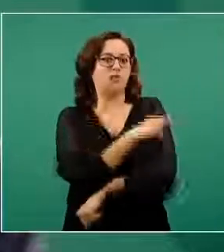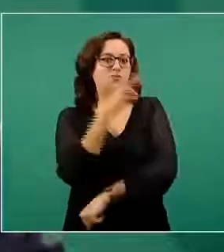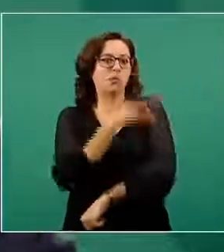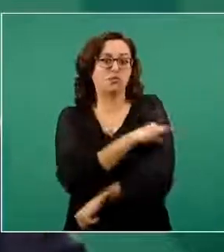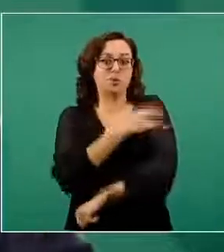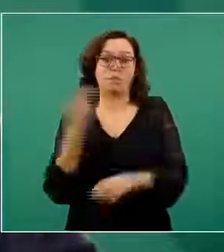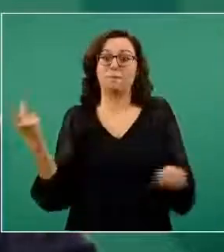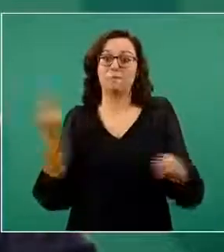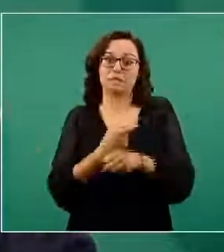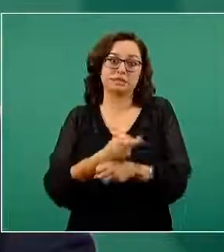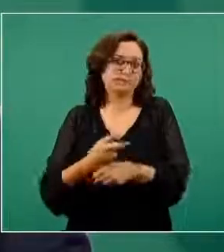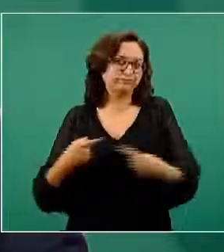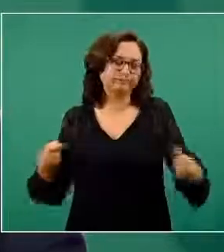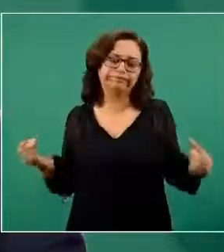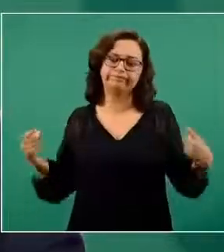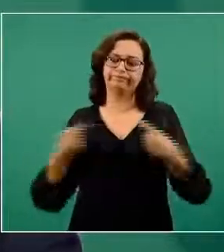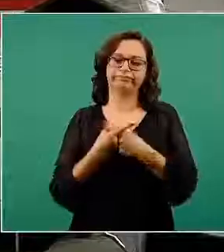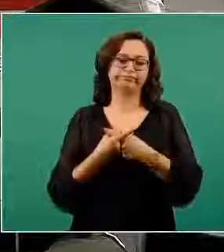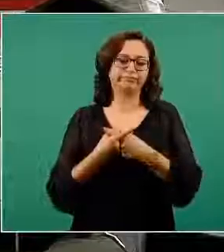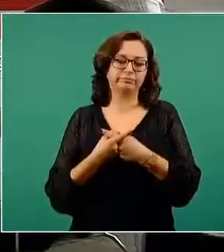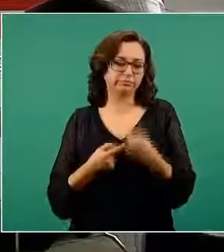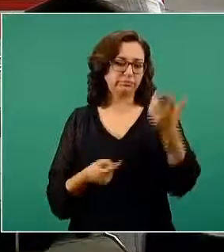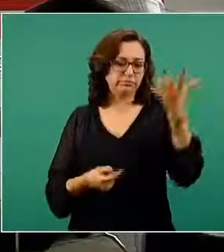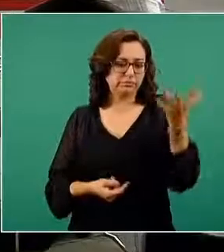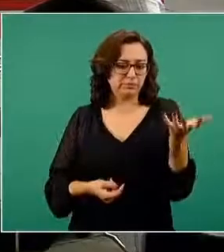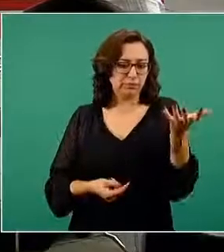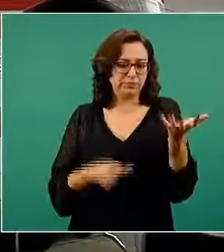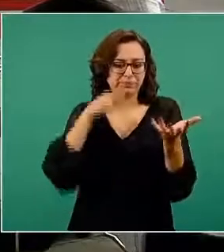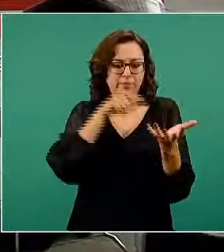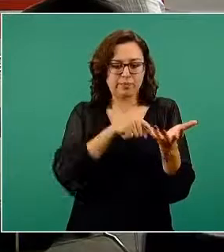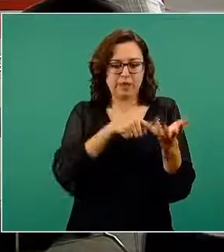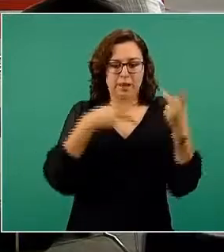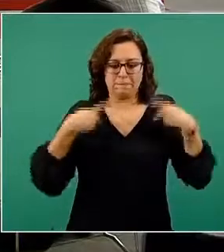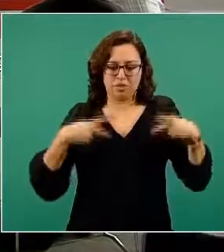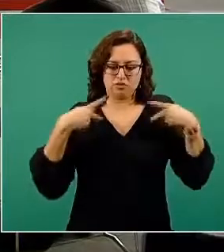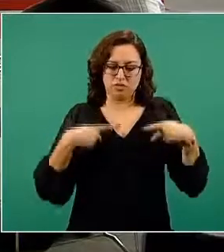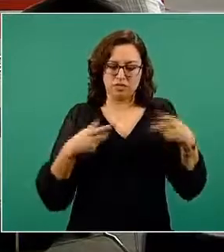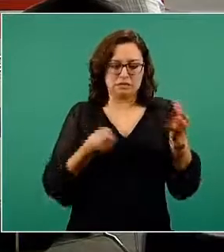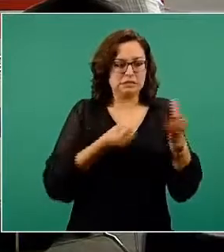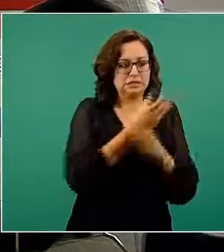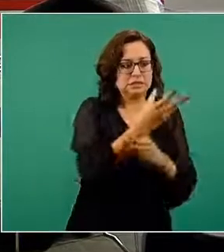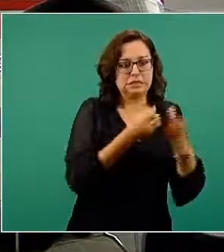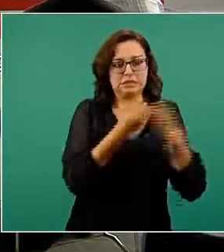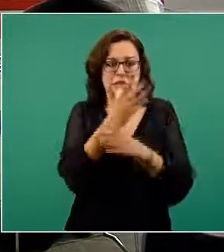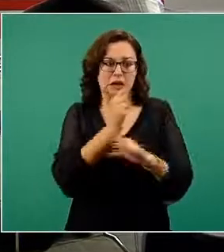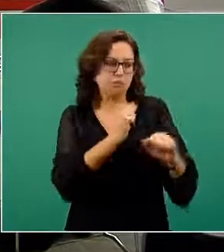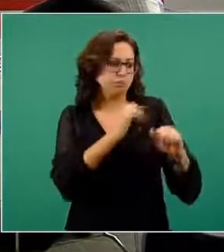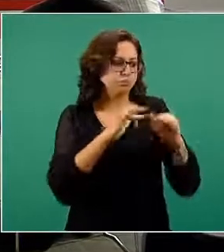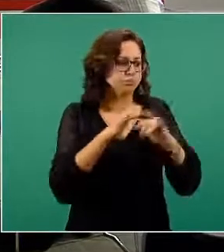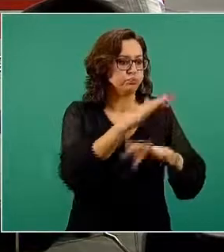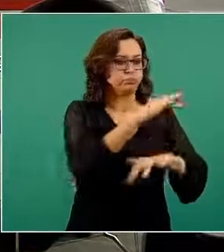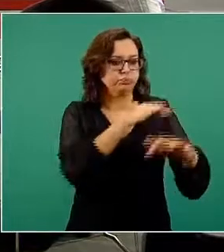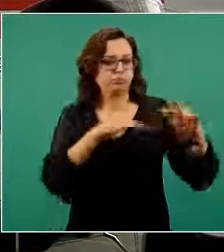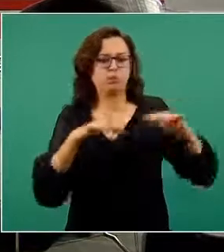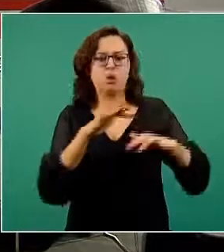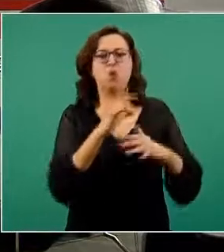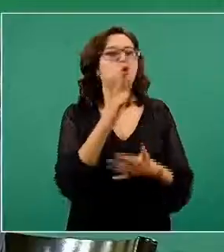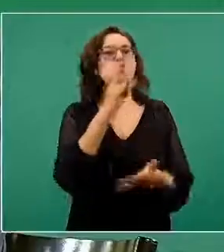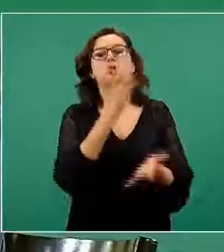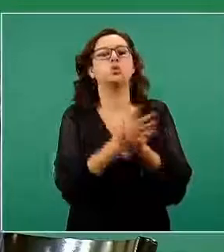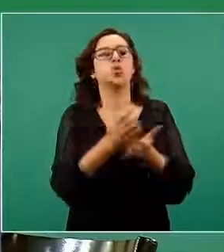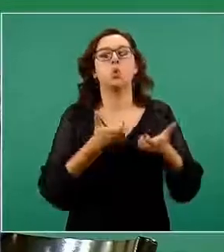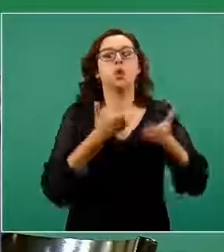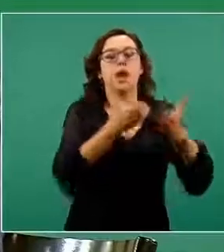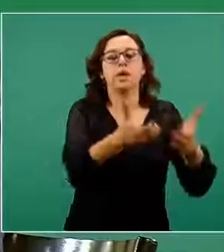se oponen. Por un lado, queremos reducir la movilidad de las personas. Movilidad no es solamente salir a la calle